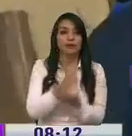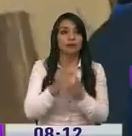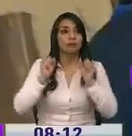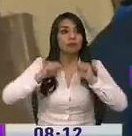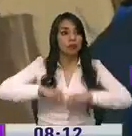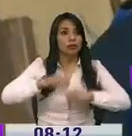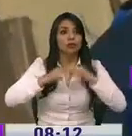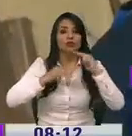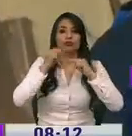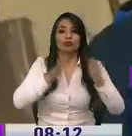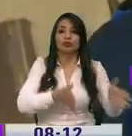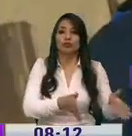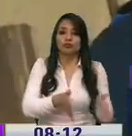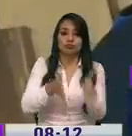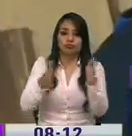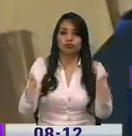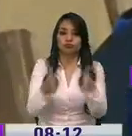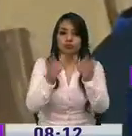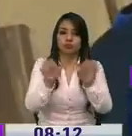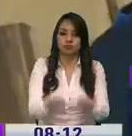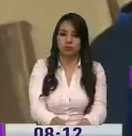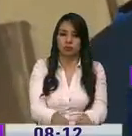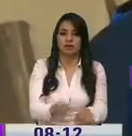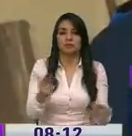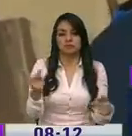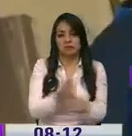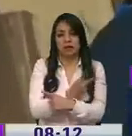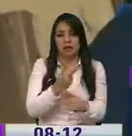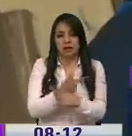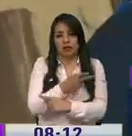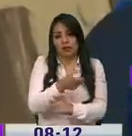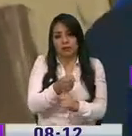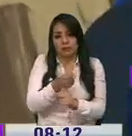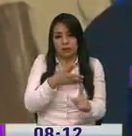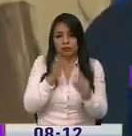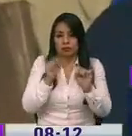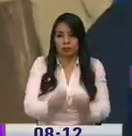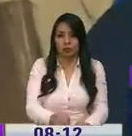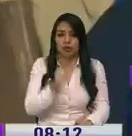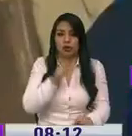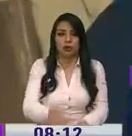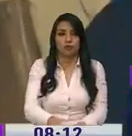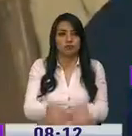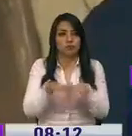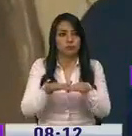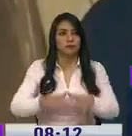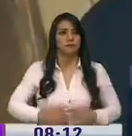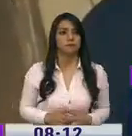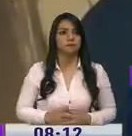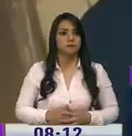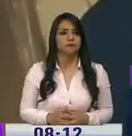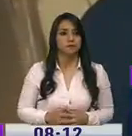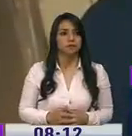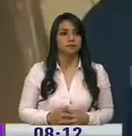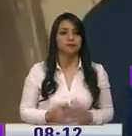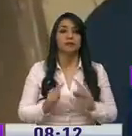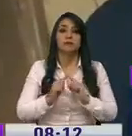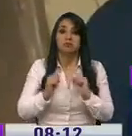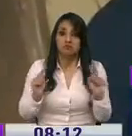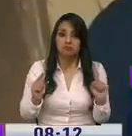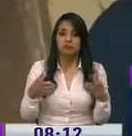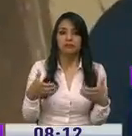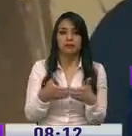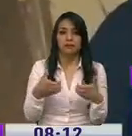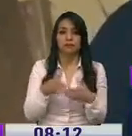construir una obra de mitigación para reducir el impacto de justamente de estas inundaciones que estamos teniendo en el sitio a pesar de ello igual los equipos de